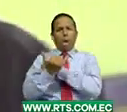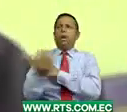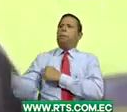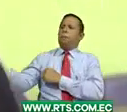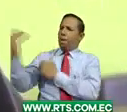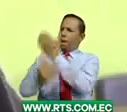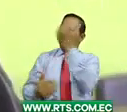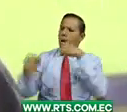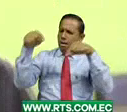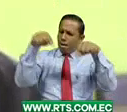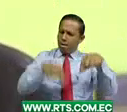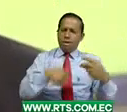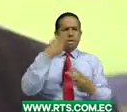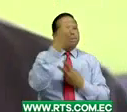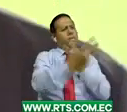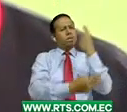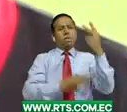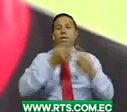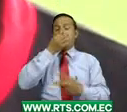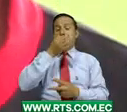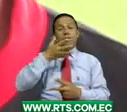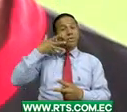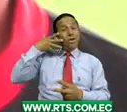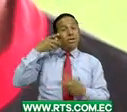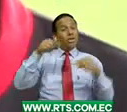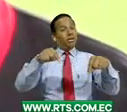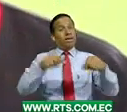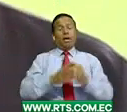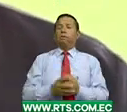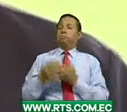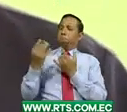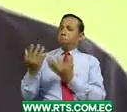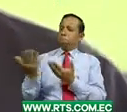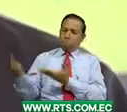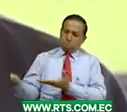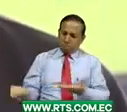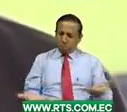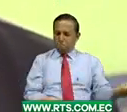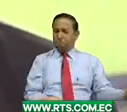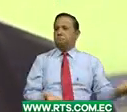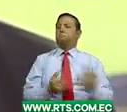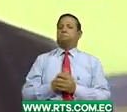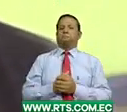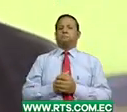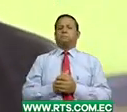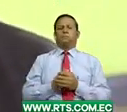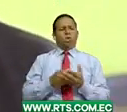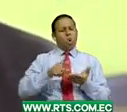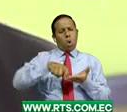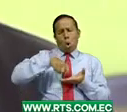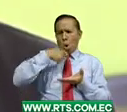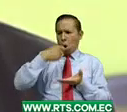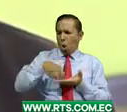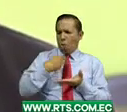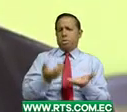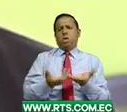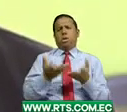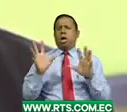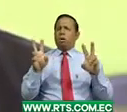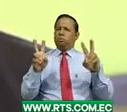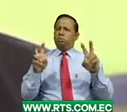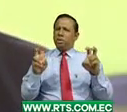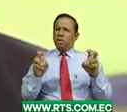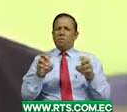acá las delicias amazónicas. Estamos esperándoles igual con los brazos abiertos. como los platos típicos, lo que es mazamorra